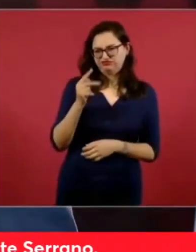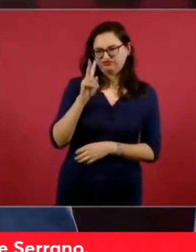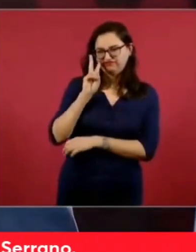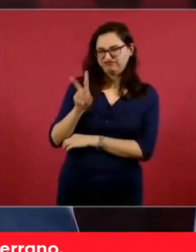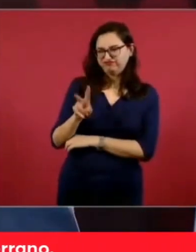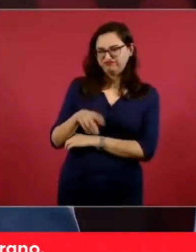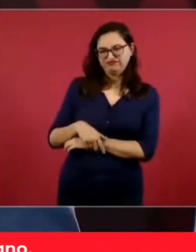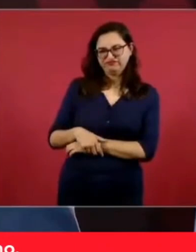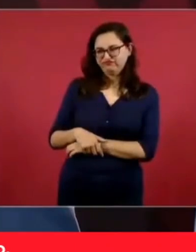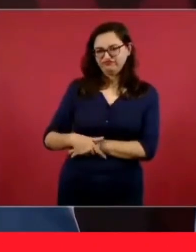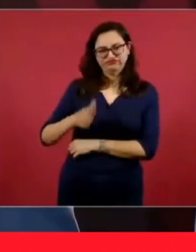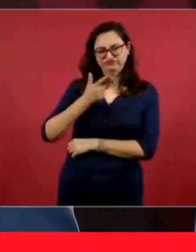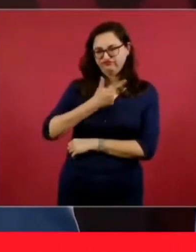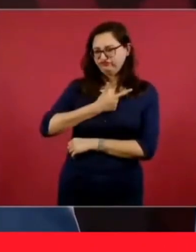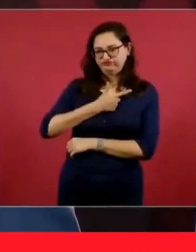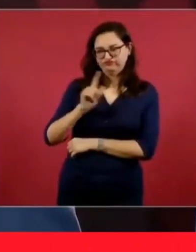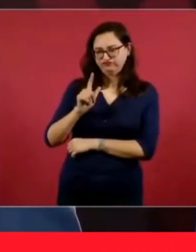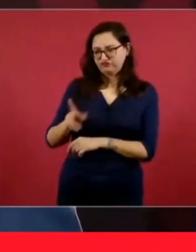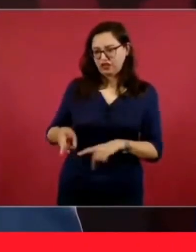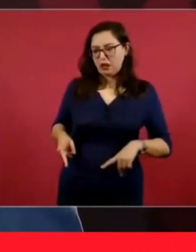y